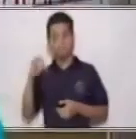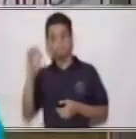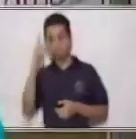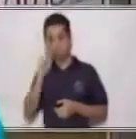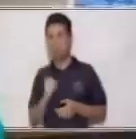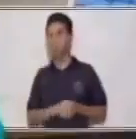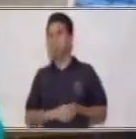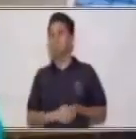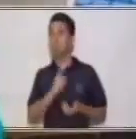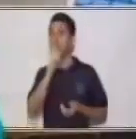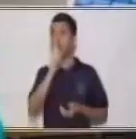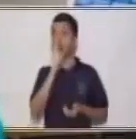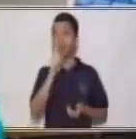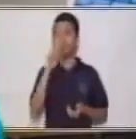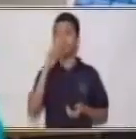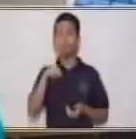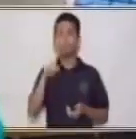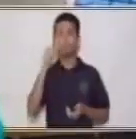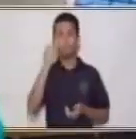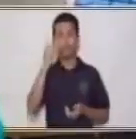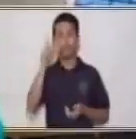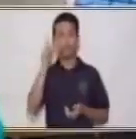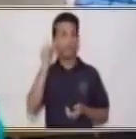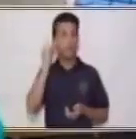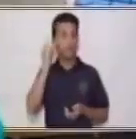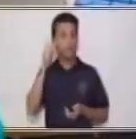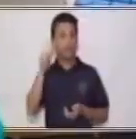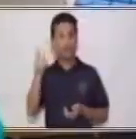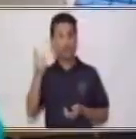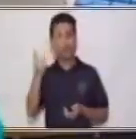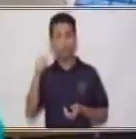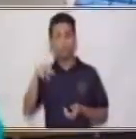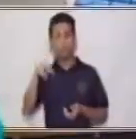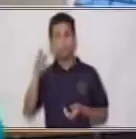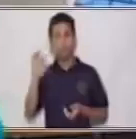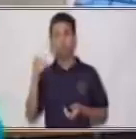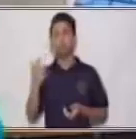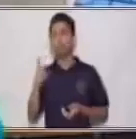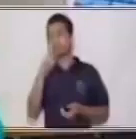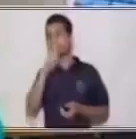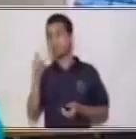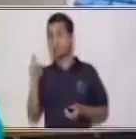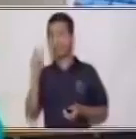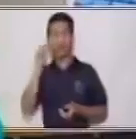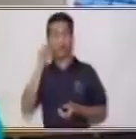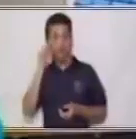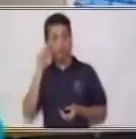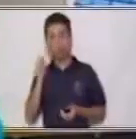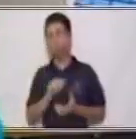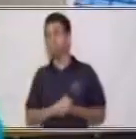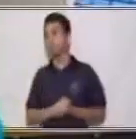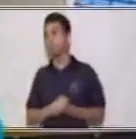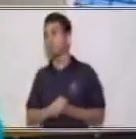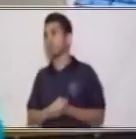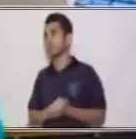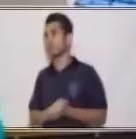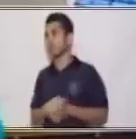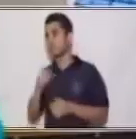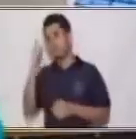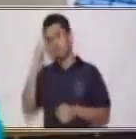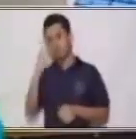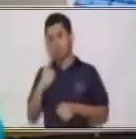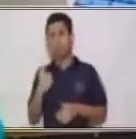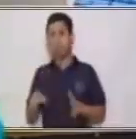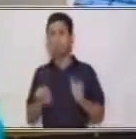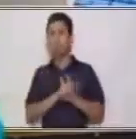gramos. ¿Qué cosas nosotros medimos en miligramos? A ver, pensemos. Muy bien,